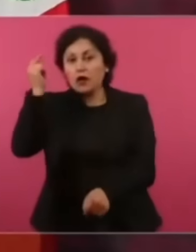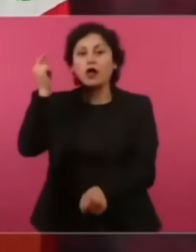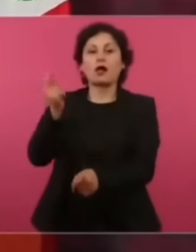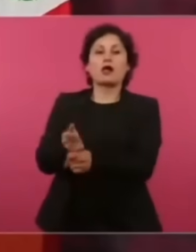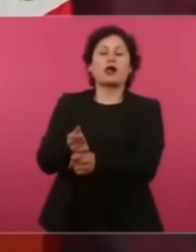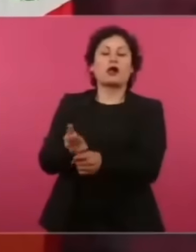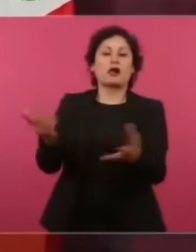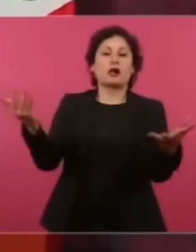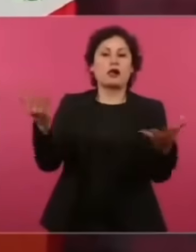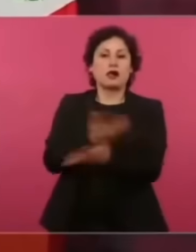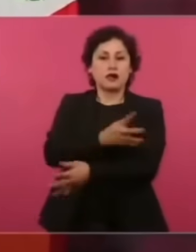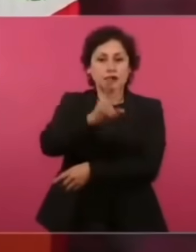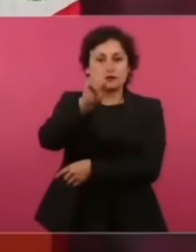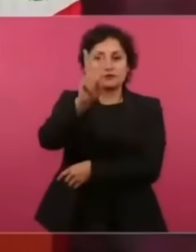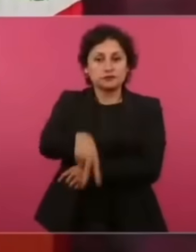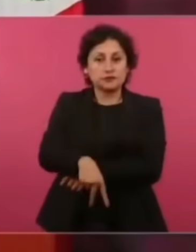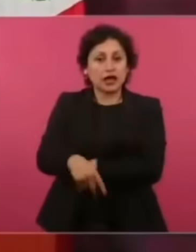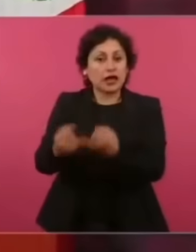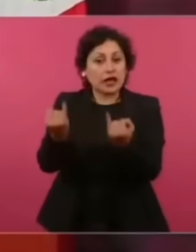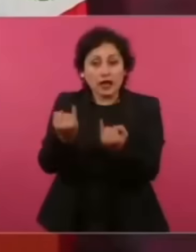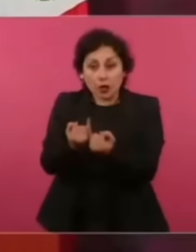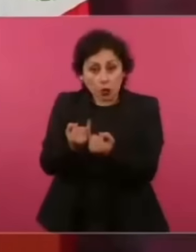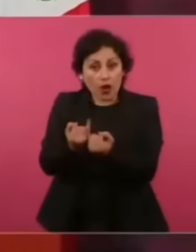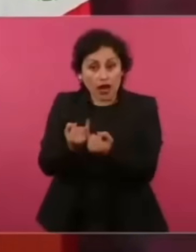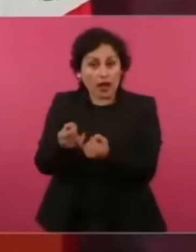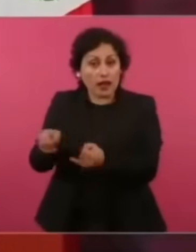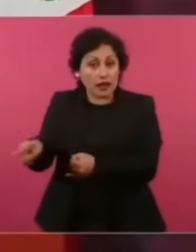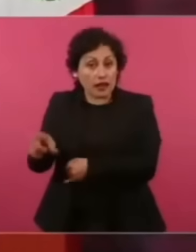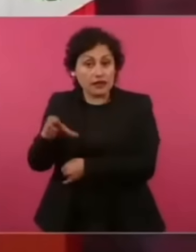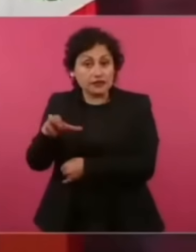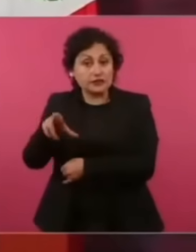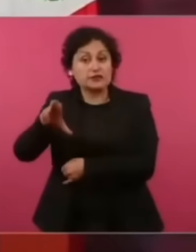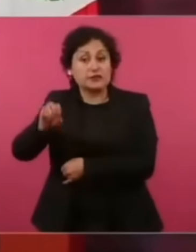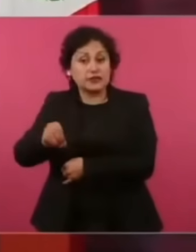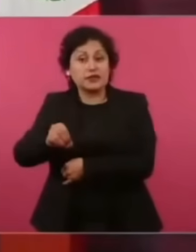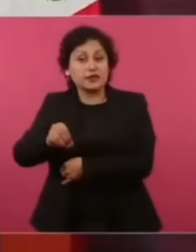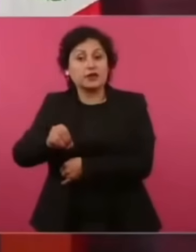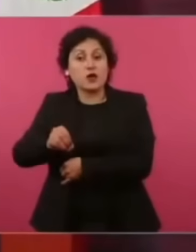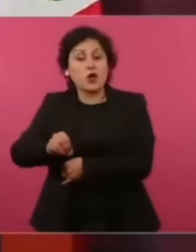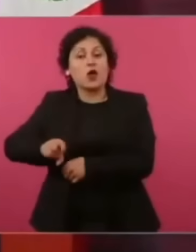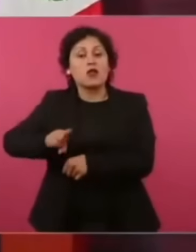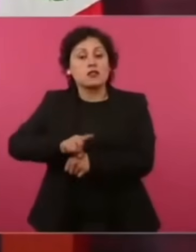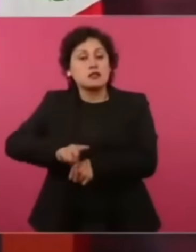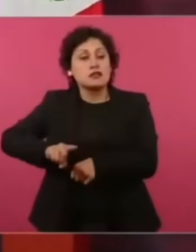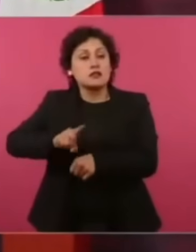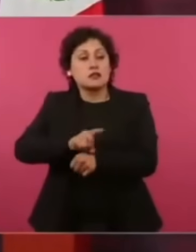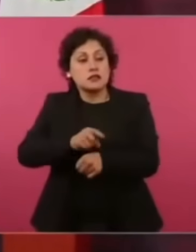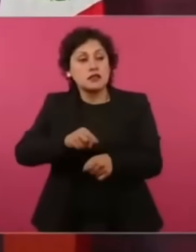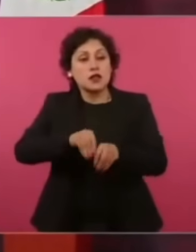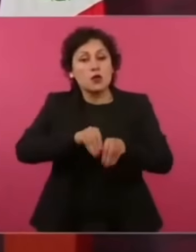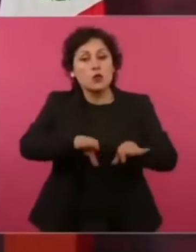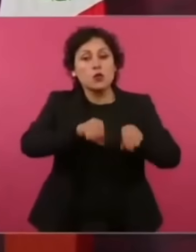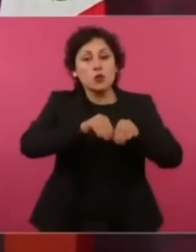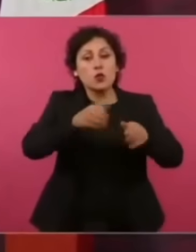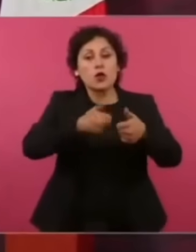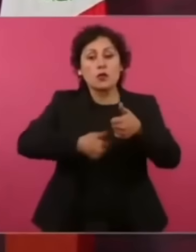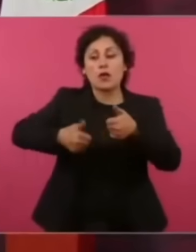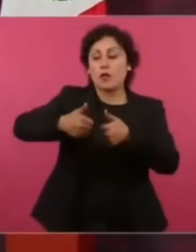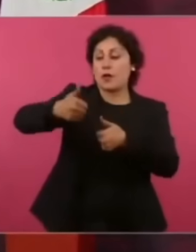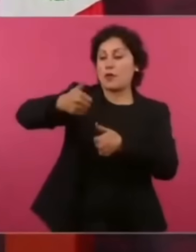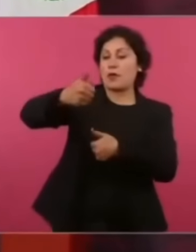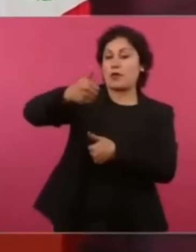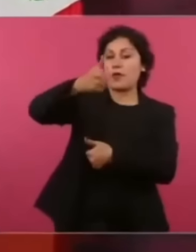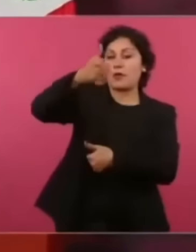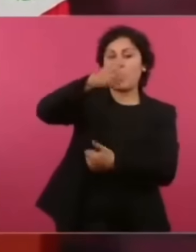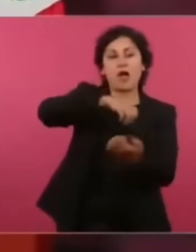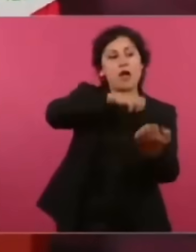Hizo lo mismo. O sea, infló a Calderón. Entonces,